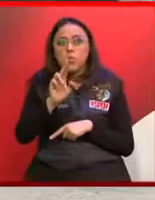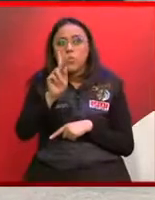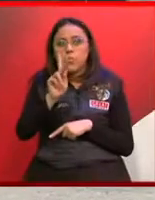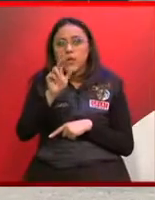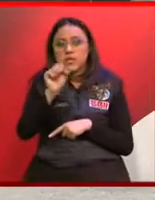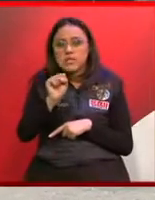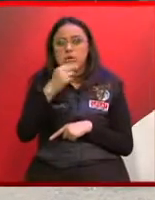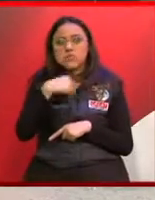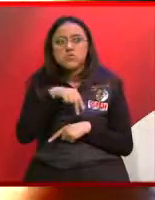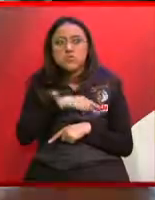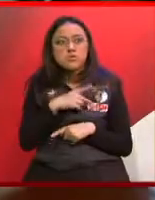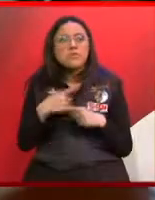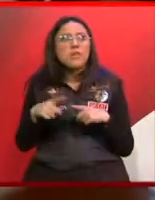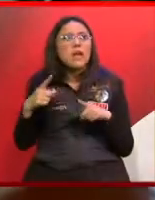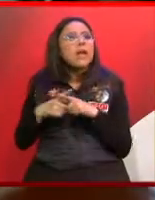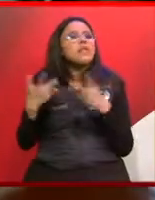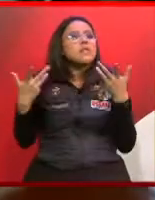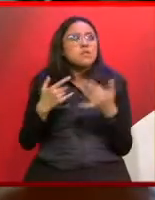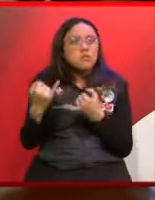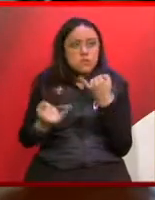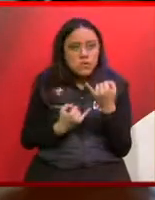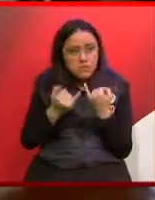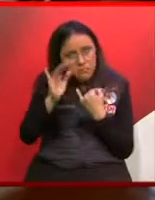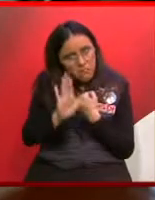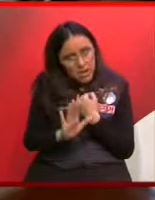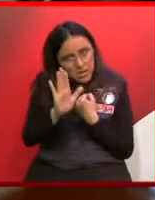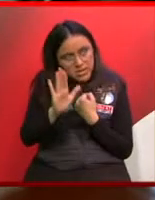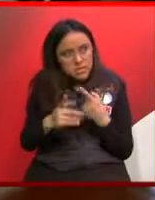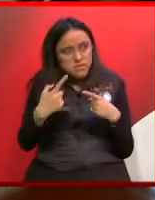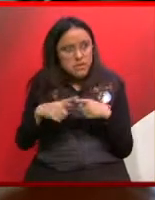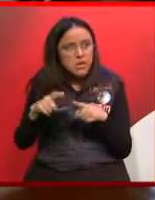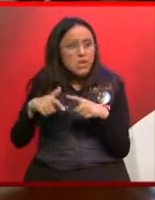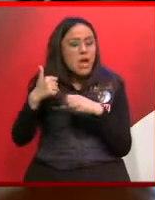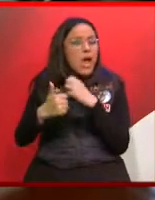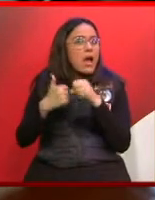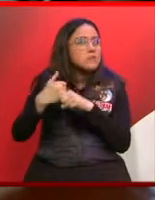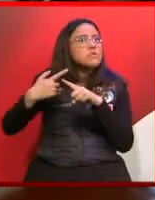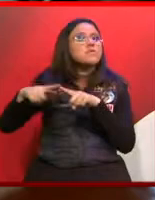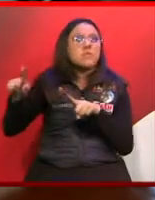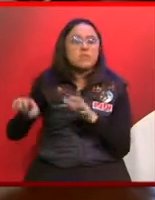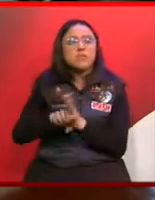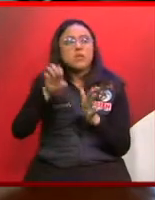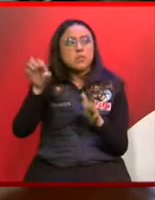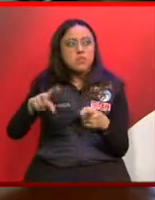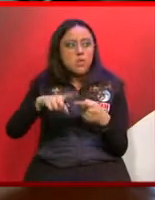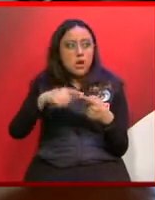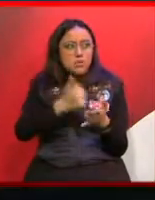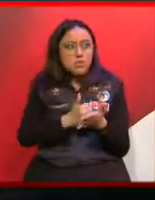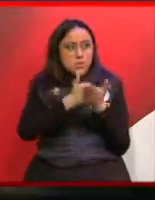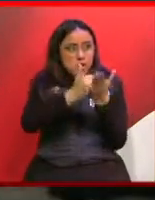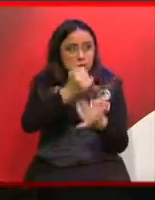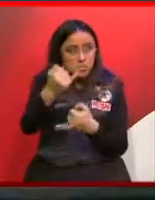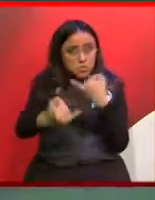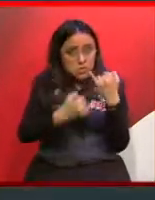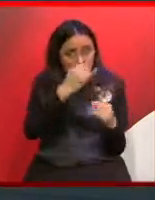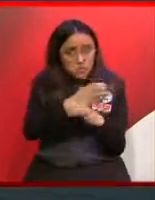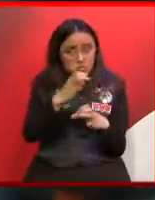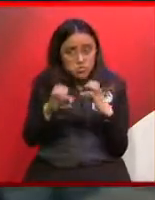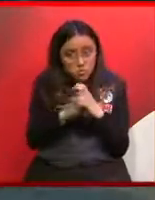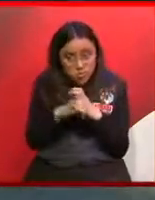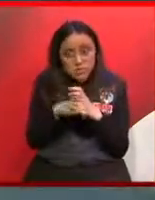Estamos haciendo varias cosas con Juguetón, similar a que hemos hecho en otros años. Uno es ayudar a Juguetón con sus